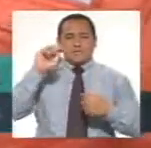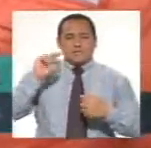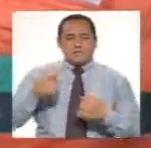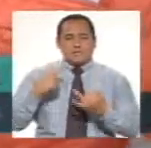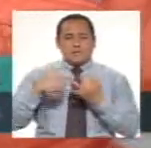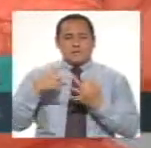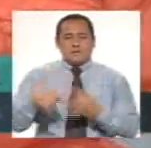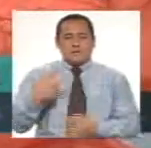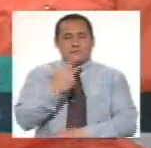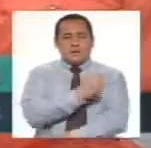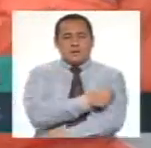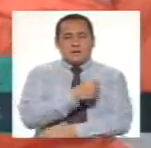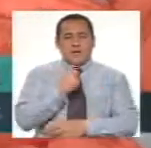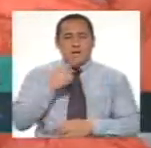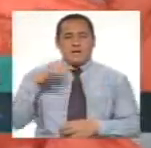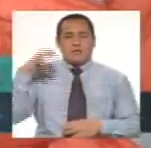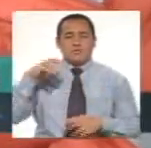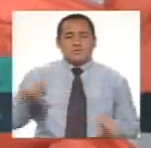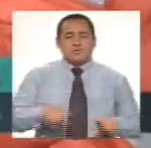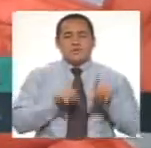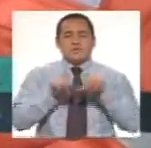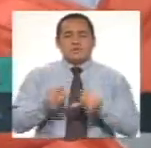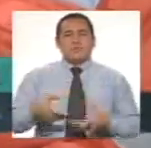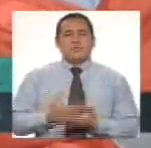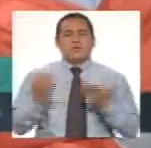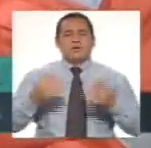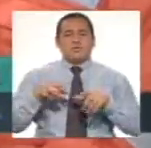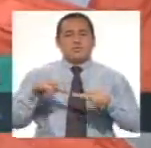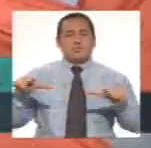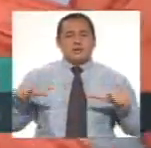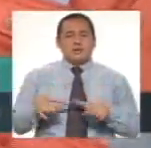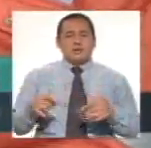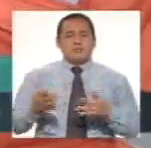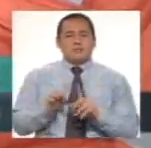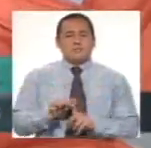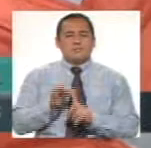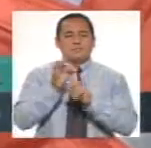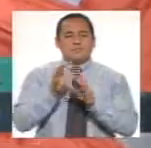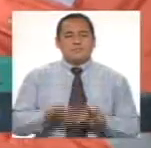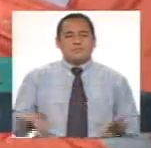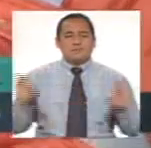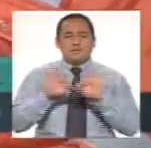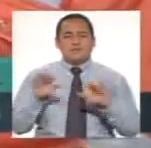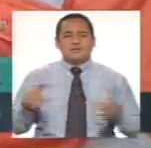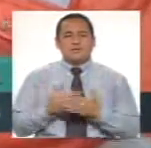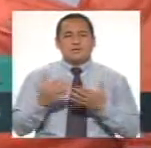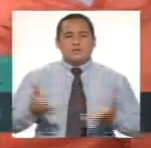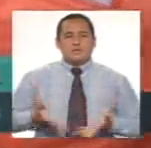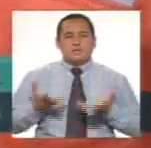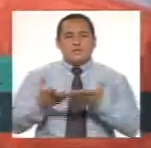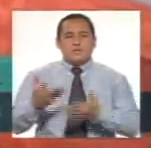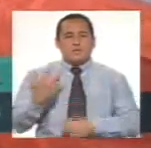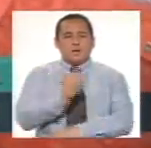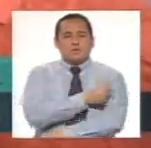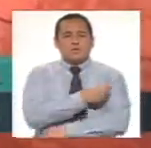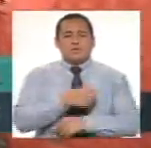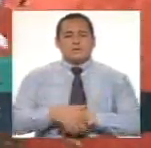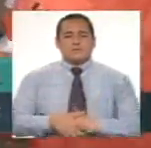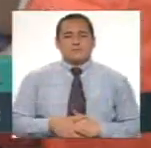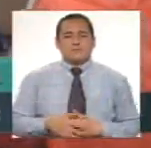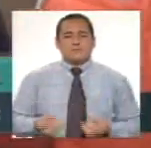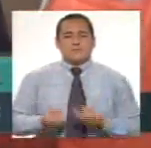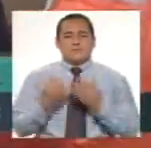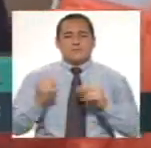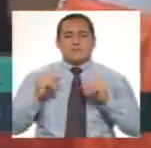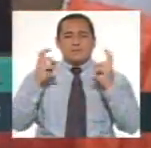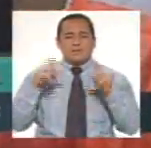de adultos. Dentro de poco se iniciará ya la distribución. ¿Cuáles son los lugares prioritarios donde serán derivadas estas vacunas? Sí, bueno, para el